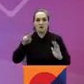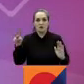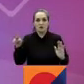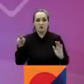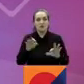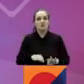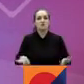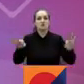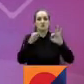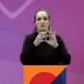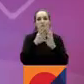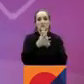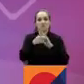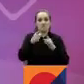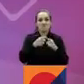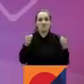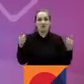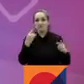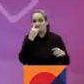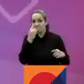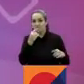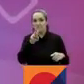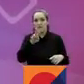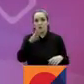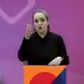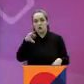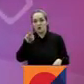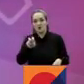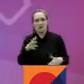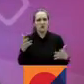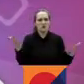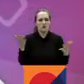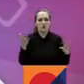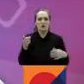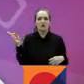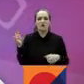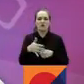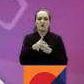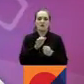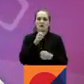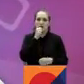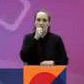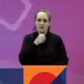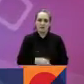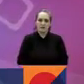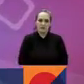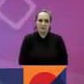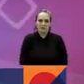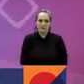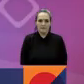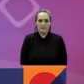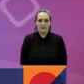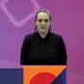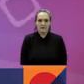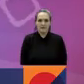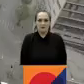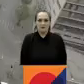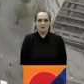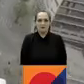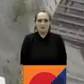muy importante, si quieres seguir informado 24/7, nos encuentra en todas nuestras redes sociales como RTVC